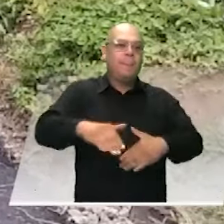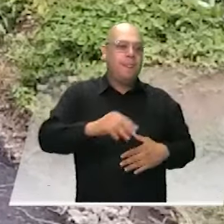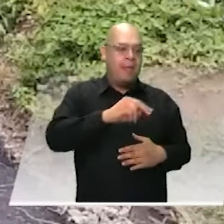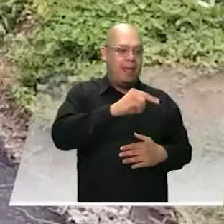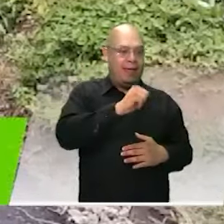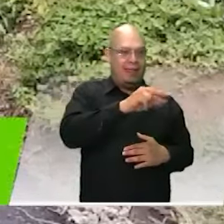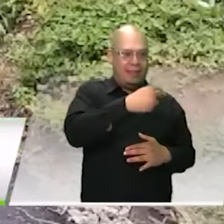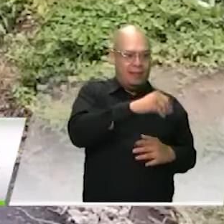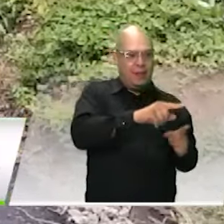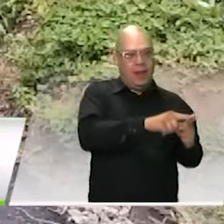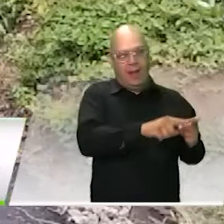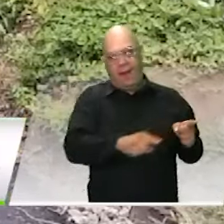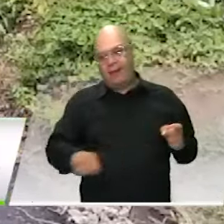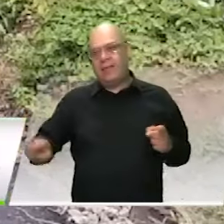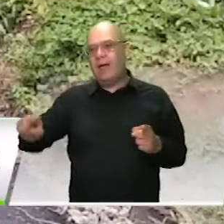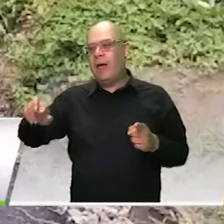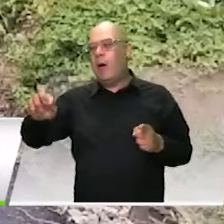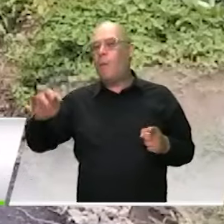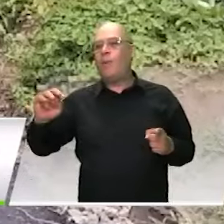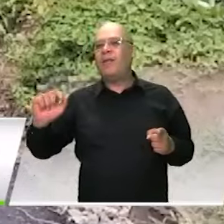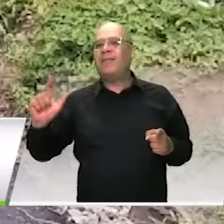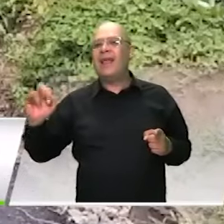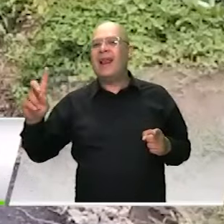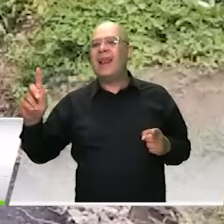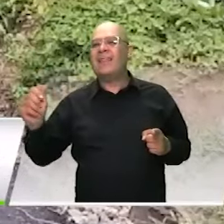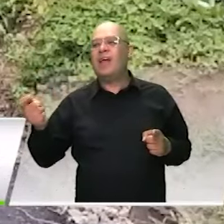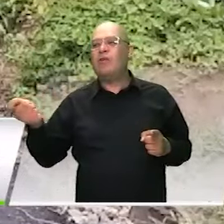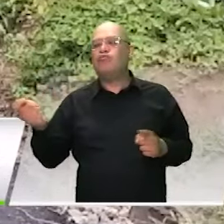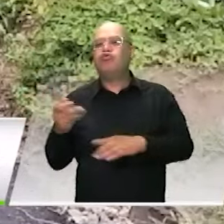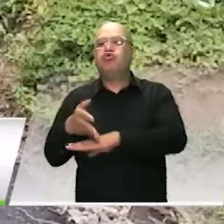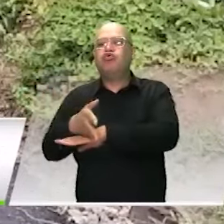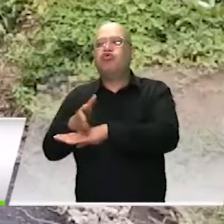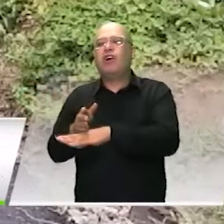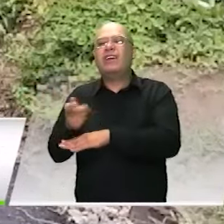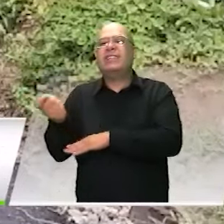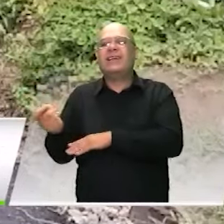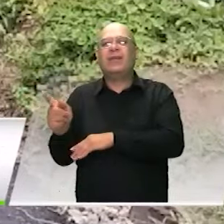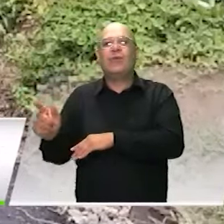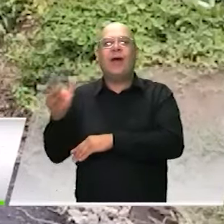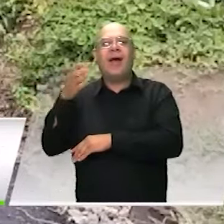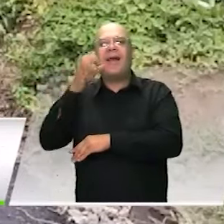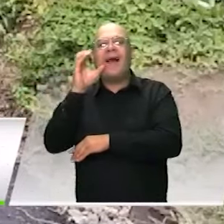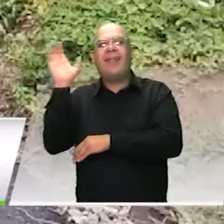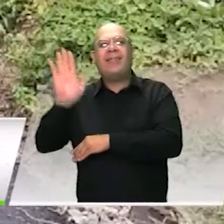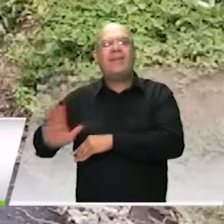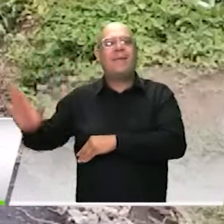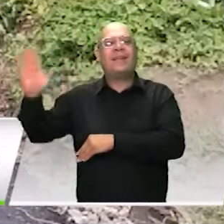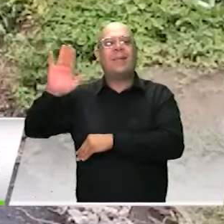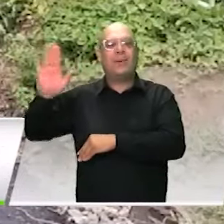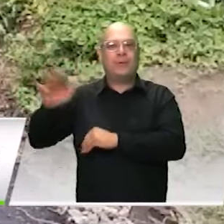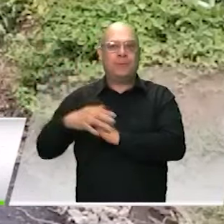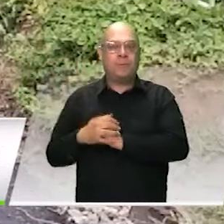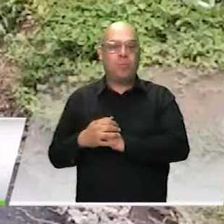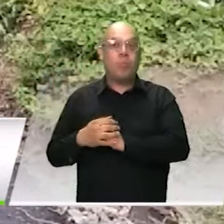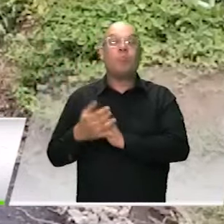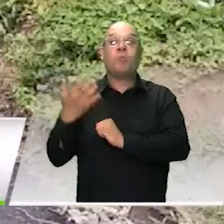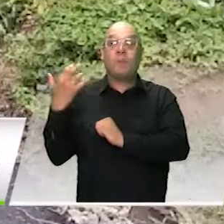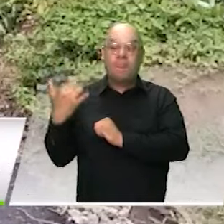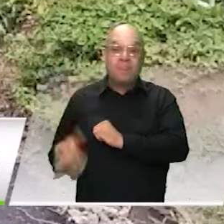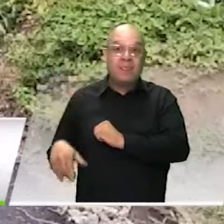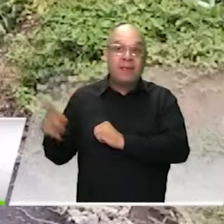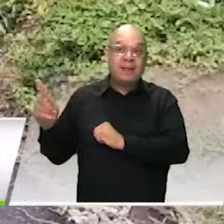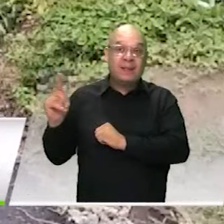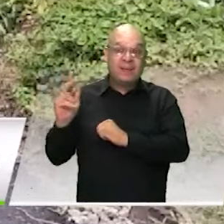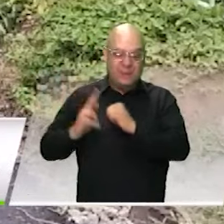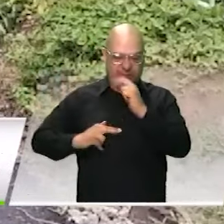hacia la Vereda puent linda zona limítrofe con el departamento de caldas por donde actualmente se está desarrollando el proyecto de